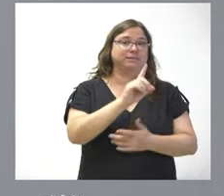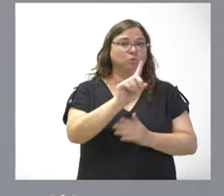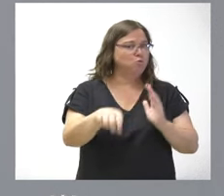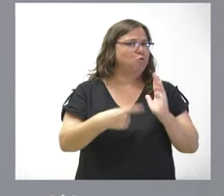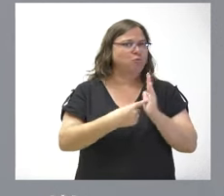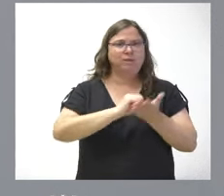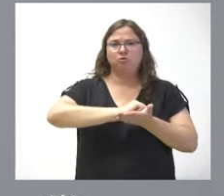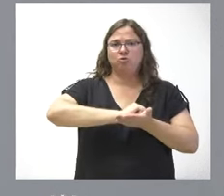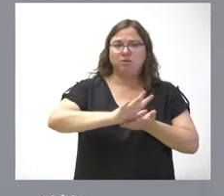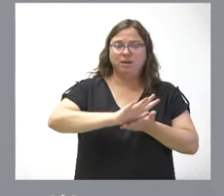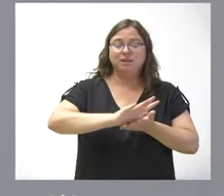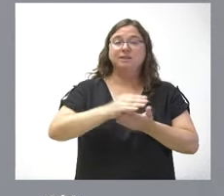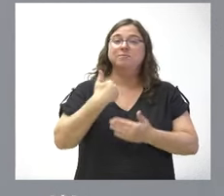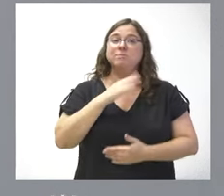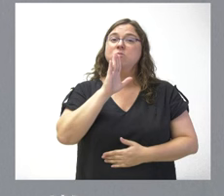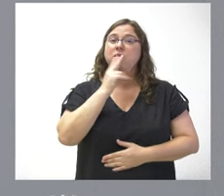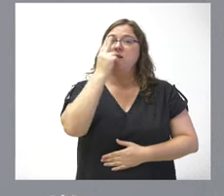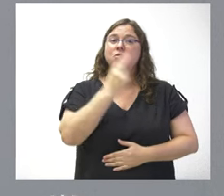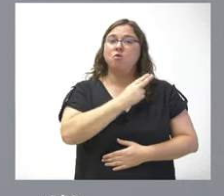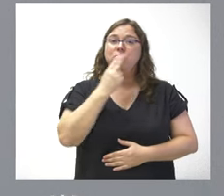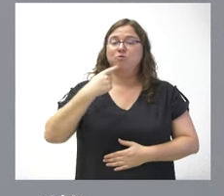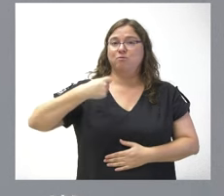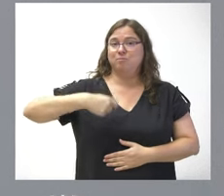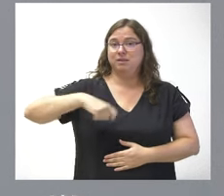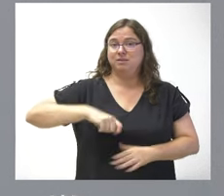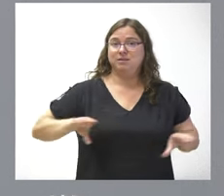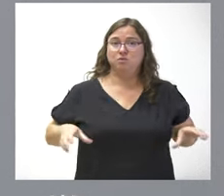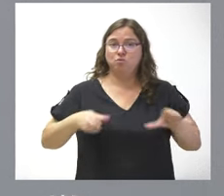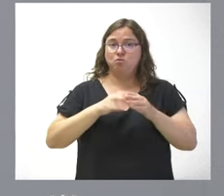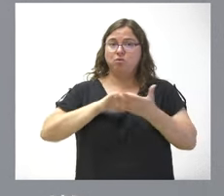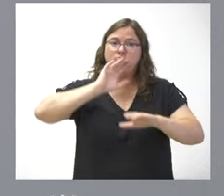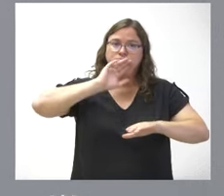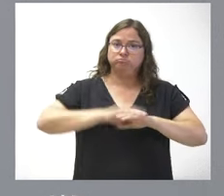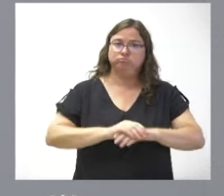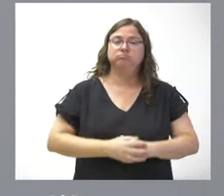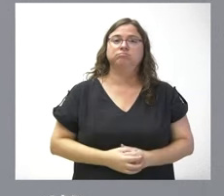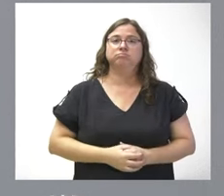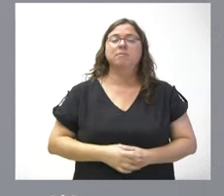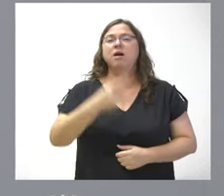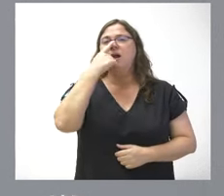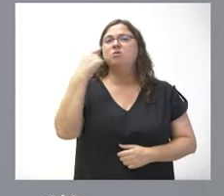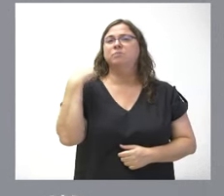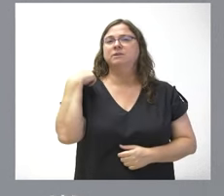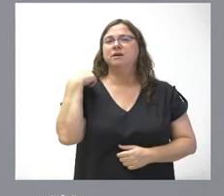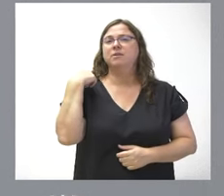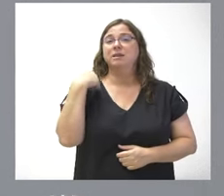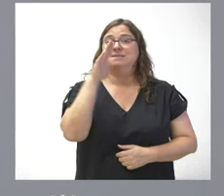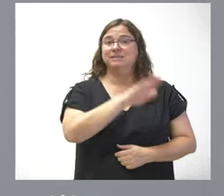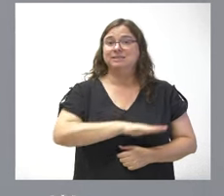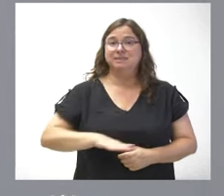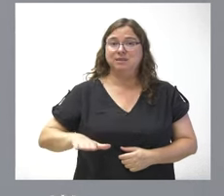cumple de esta forma el compromiso que había asumido el presidente de la junta de Castilla y león el año pasado los niños